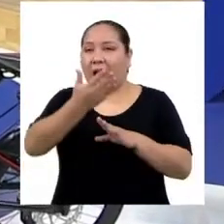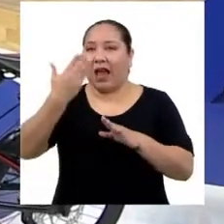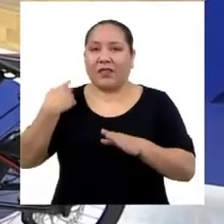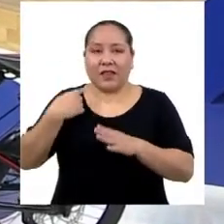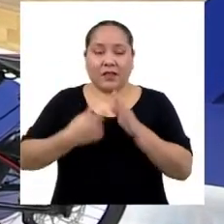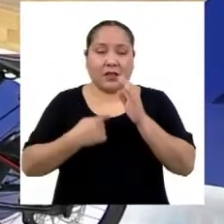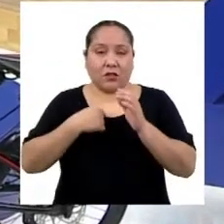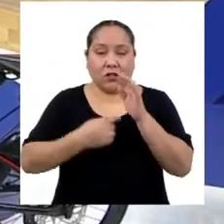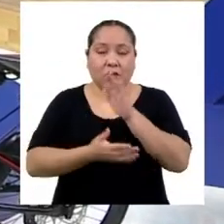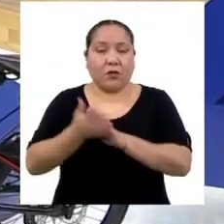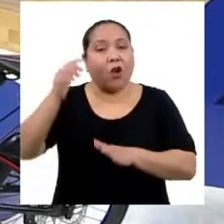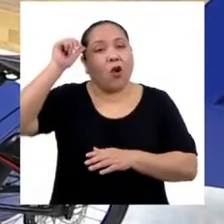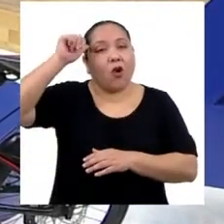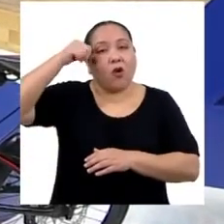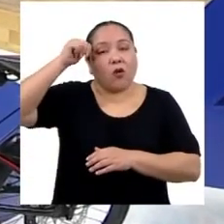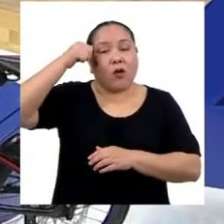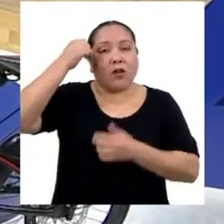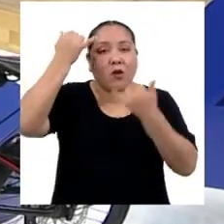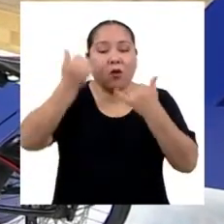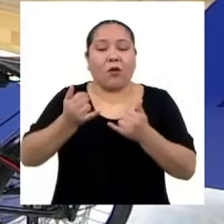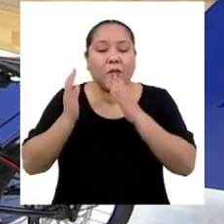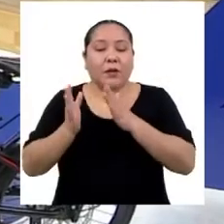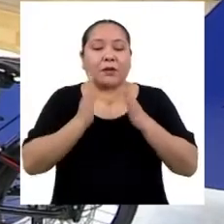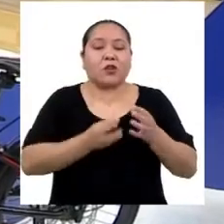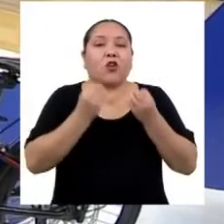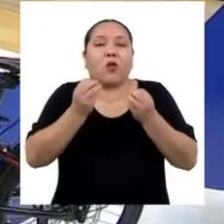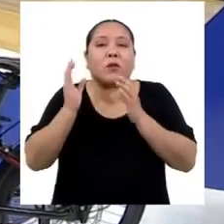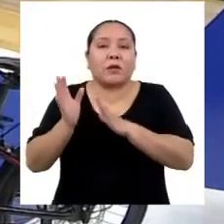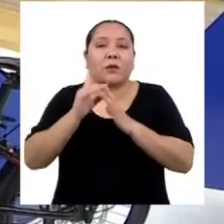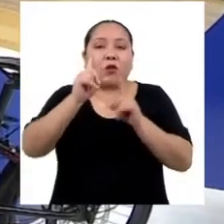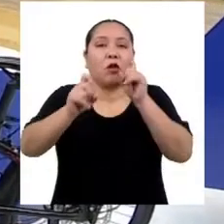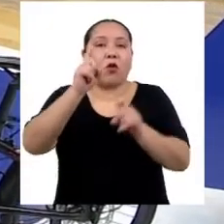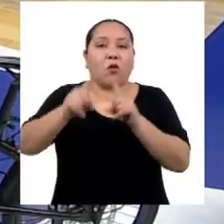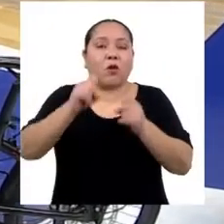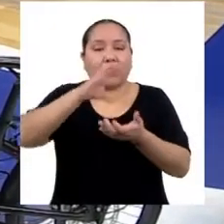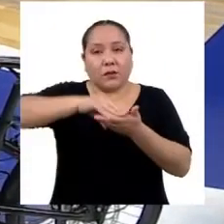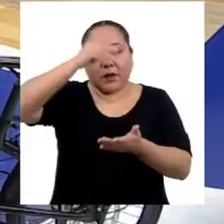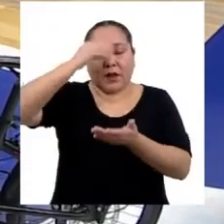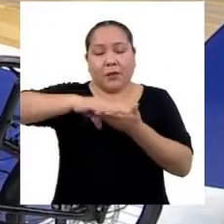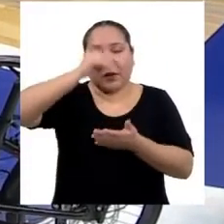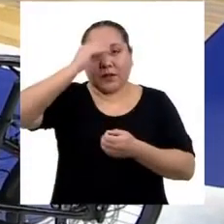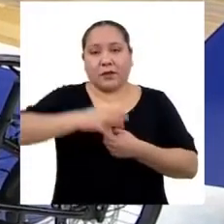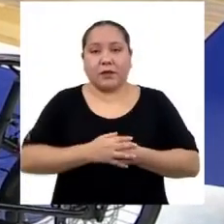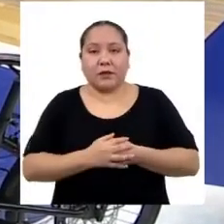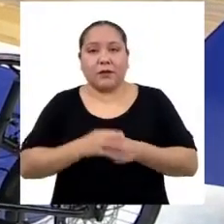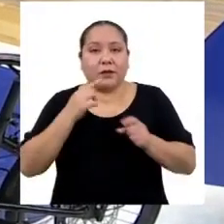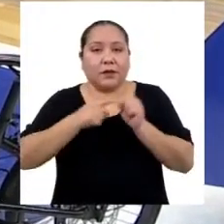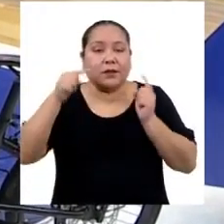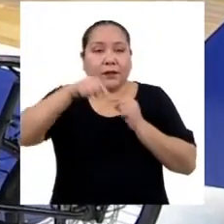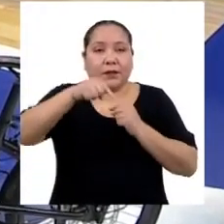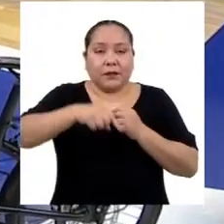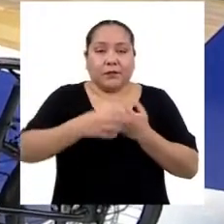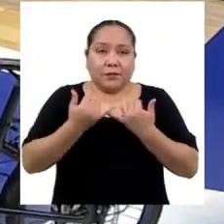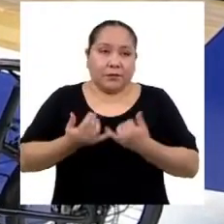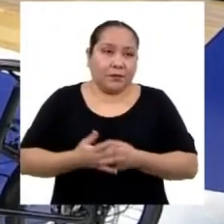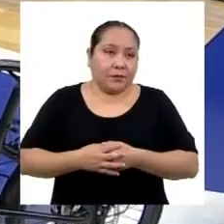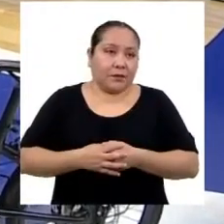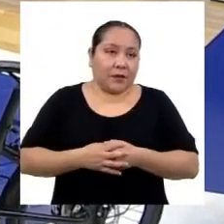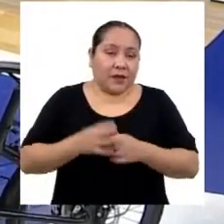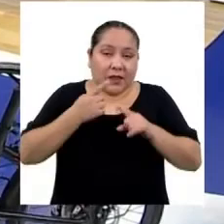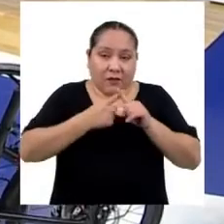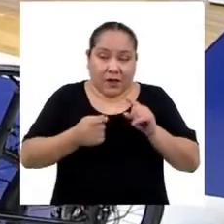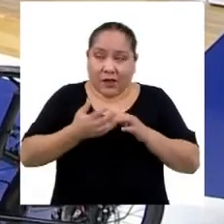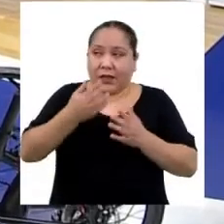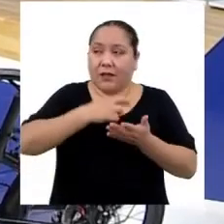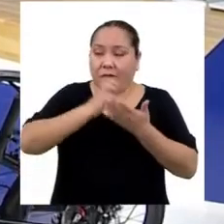hoy repasamos cómo se elabora una encuesta para nuestro aprendizaje. Pero en este caso, a diferencia del